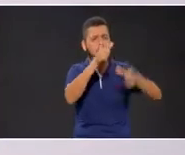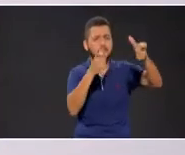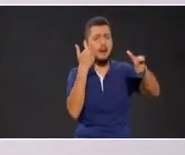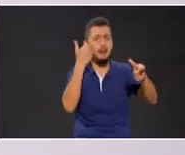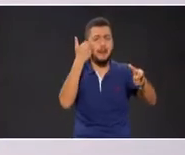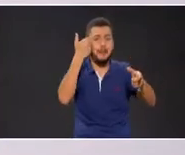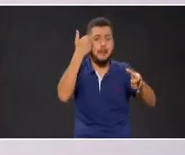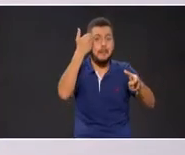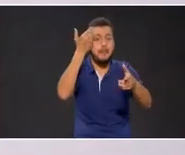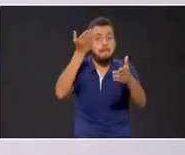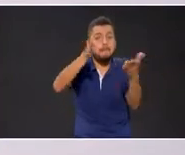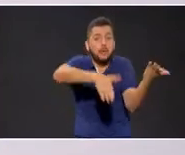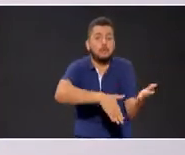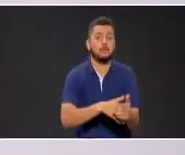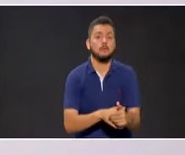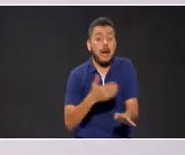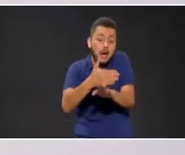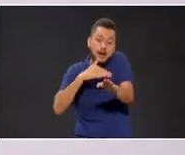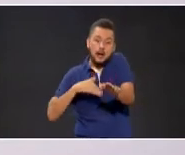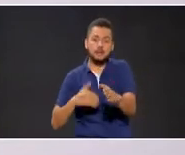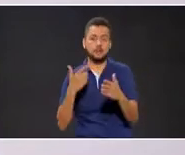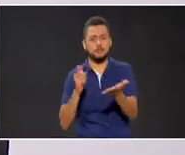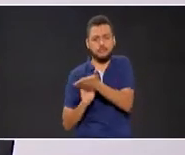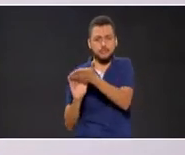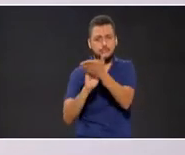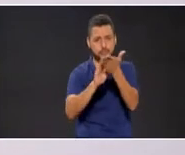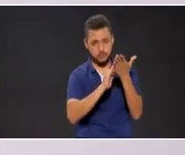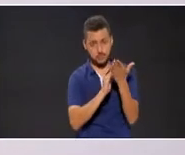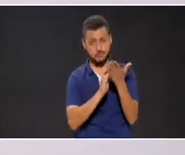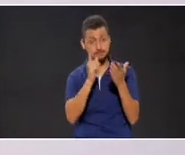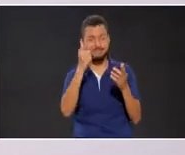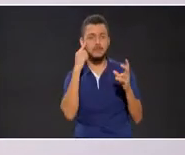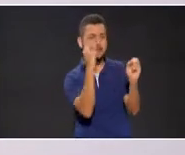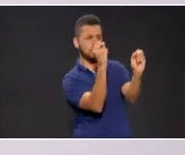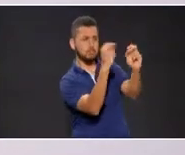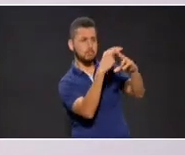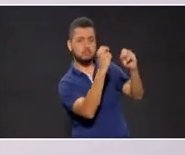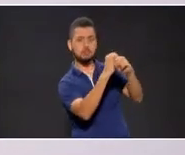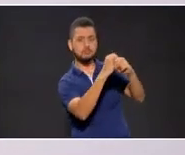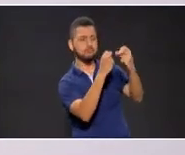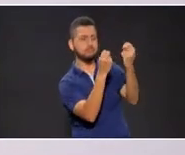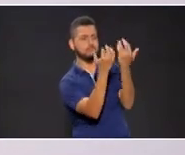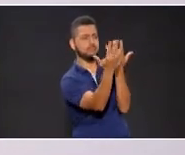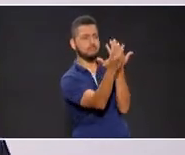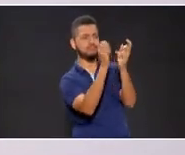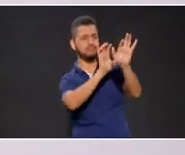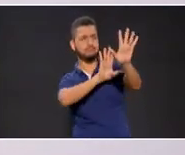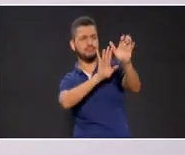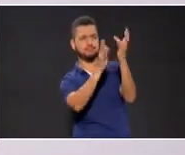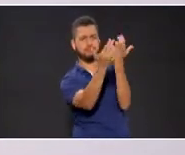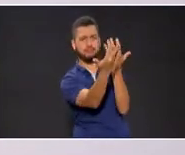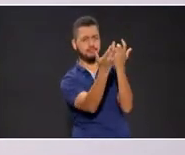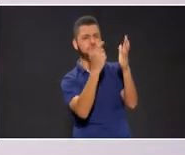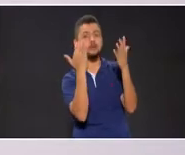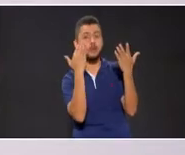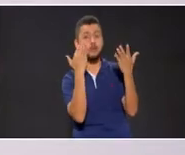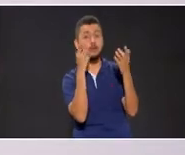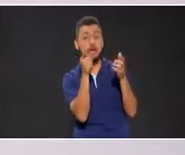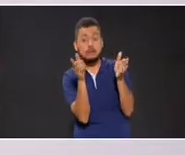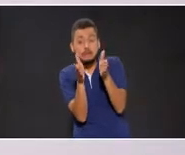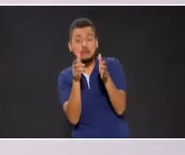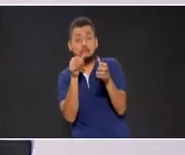el esfuerzo pues que tenemos en infraestructura para que los andenes la infraestructura de transporte sea amigable con el adulto mayor de manera inmediata fortalecer